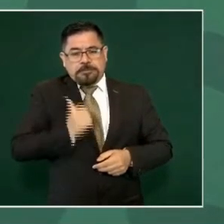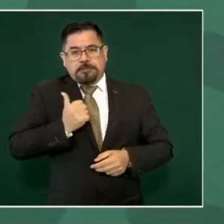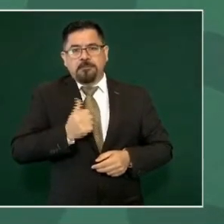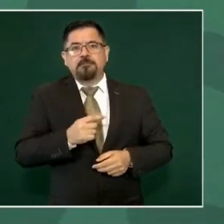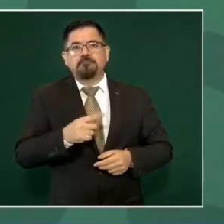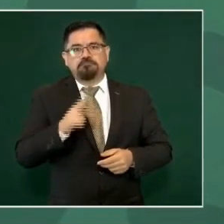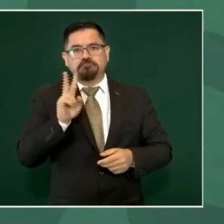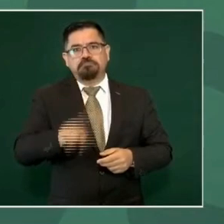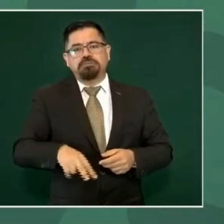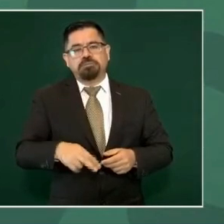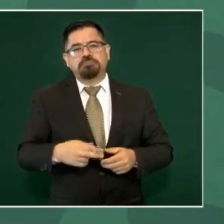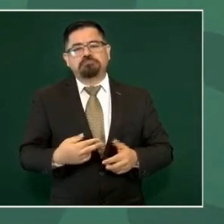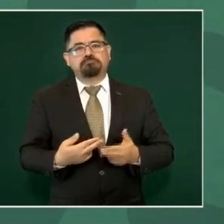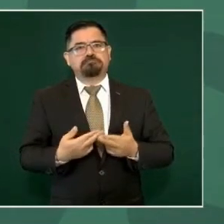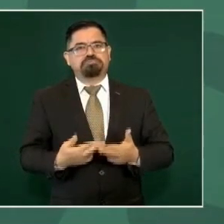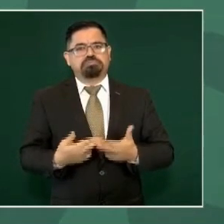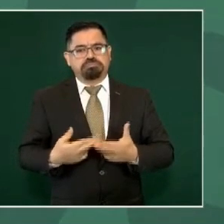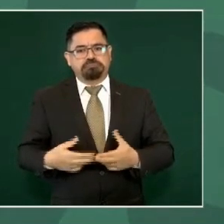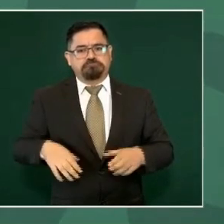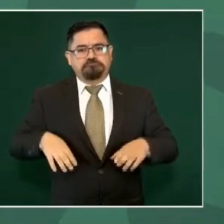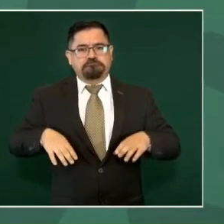jugosísimos.